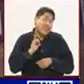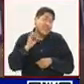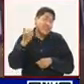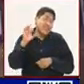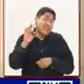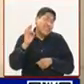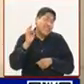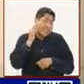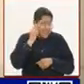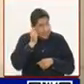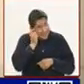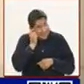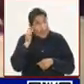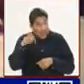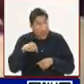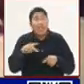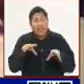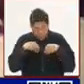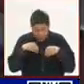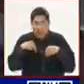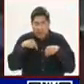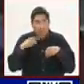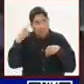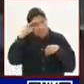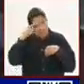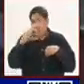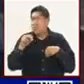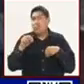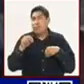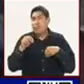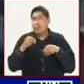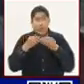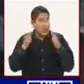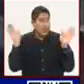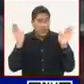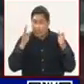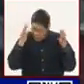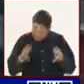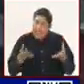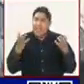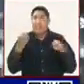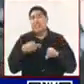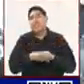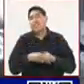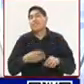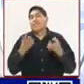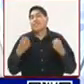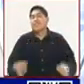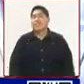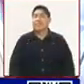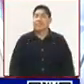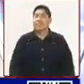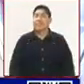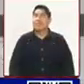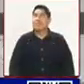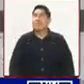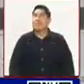falta cumplir, pero los requisitos aquí te aceptan. Sí, sí, sí. Claro, estás habilitado y decidido a entrar. Ah, sí, sí.